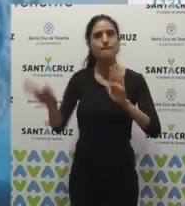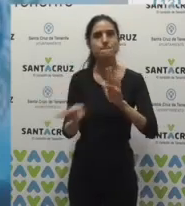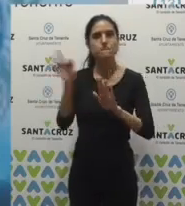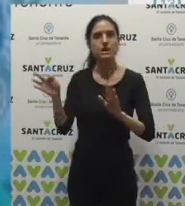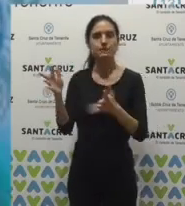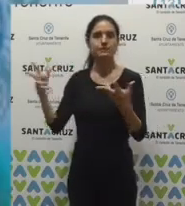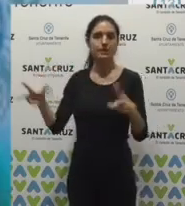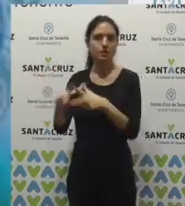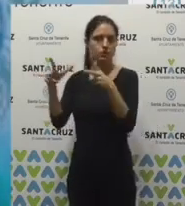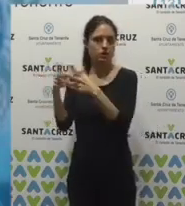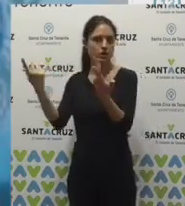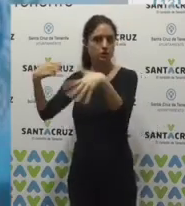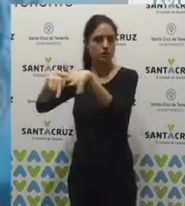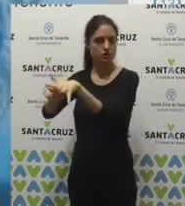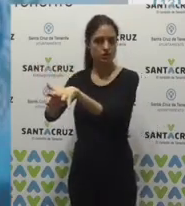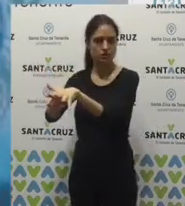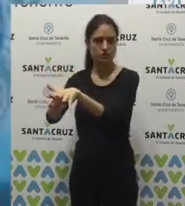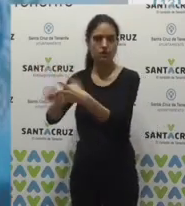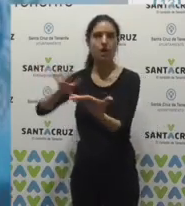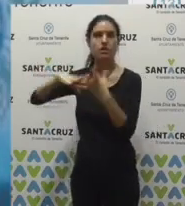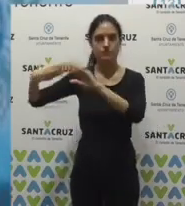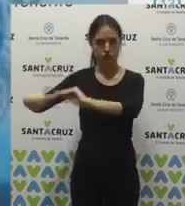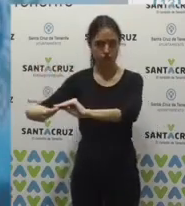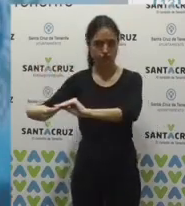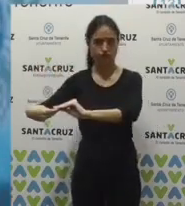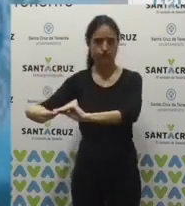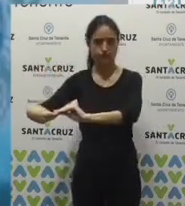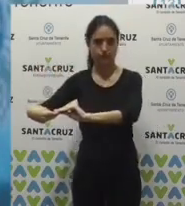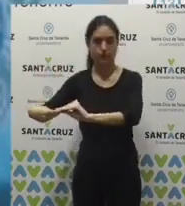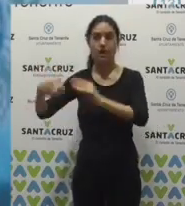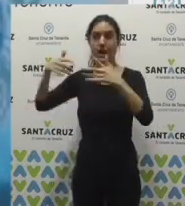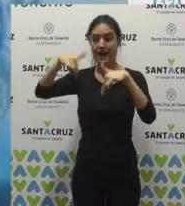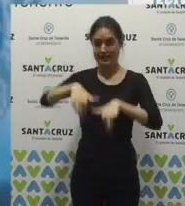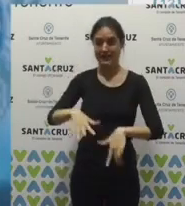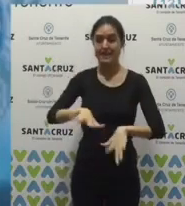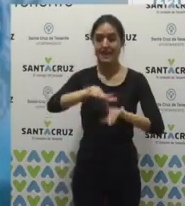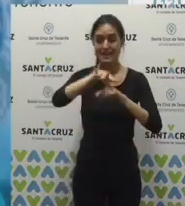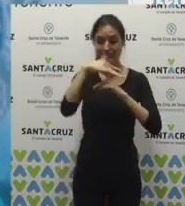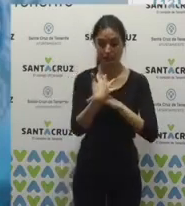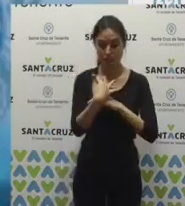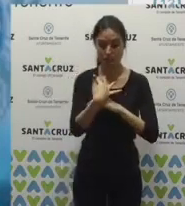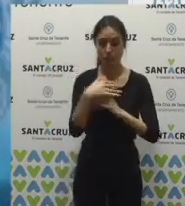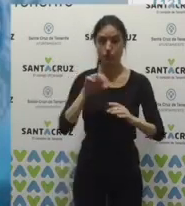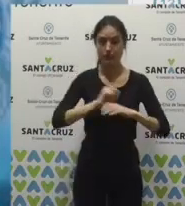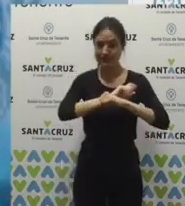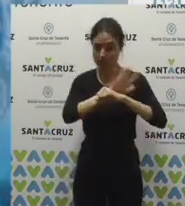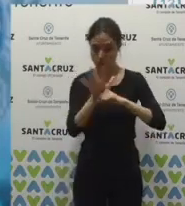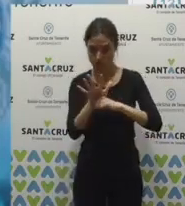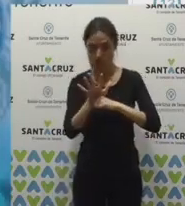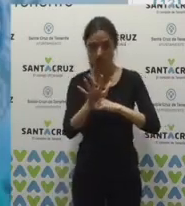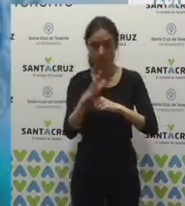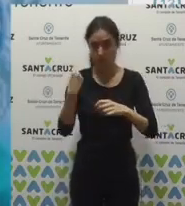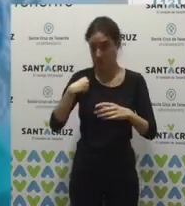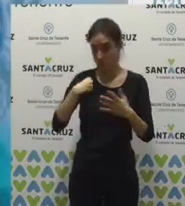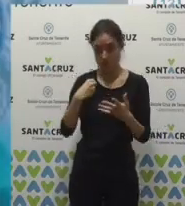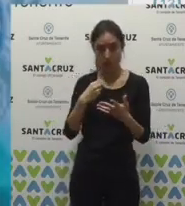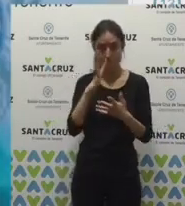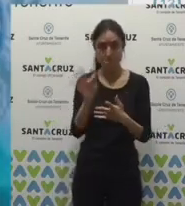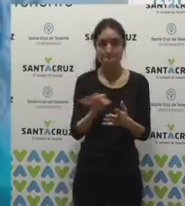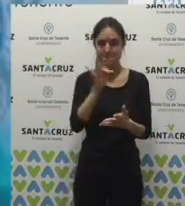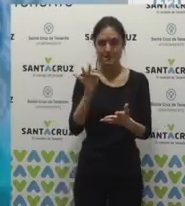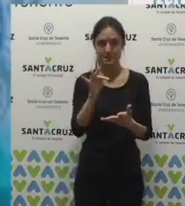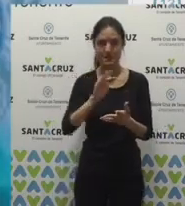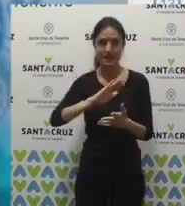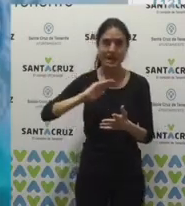esta en esta cuestión en este en esta situación de kobe que hemos vivido y el impacto que ha generado a